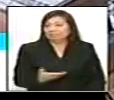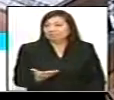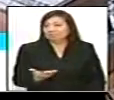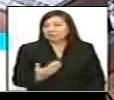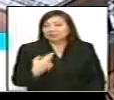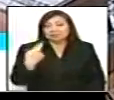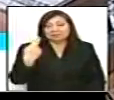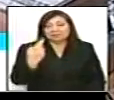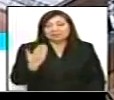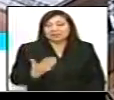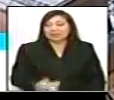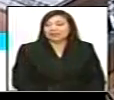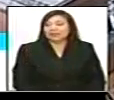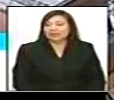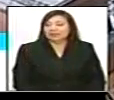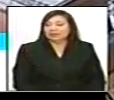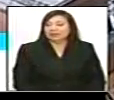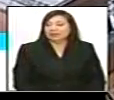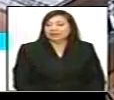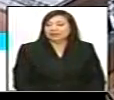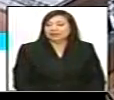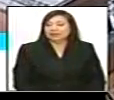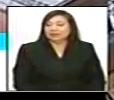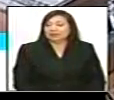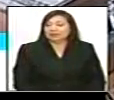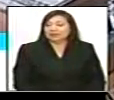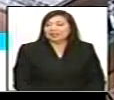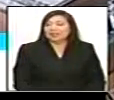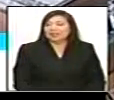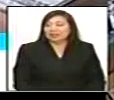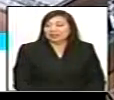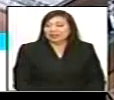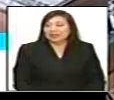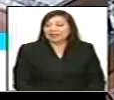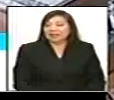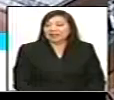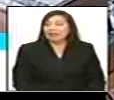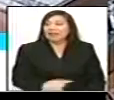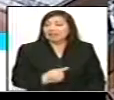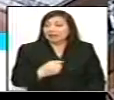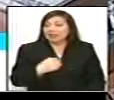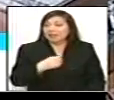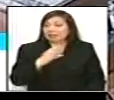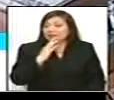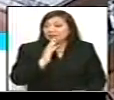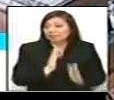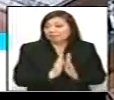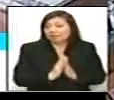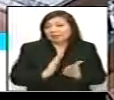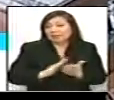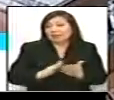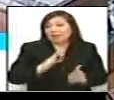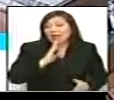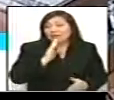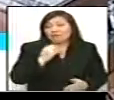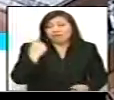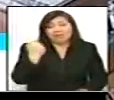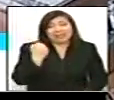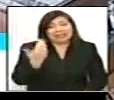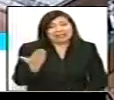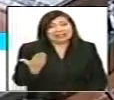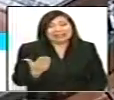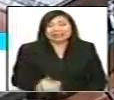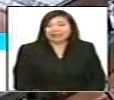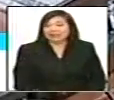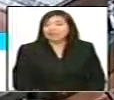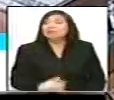mis reflexiones. Yo hablo, señora congresista, fuerte, y le ruego que me disculpen si he hablado muy fuerte, porque